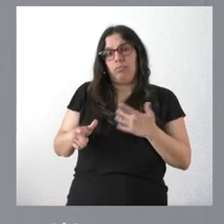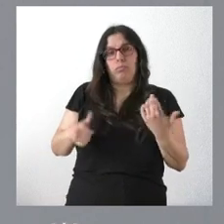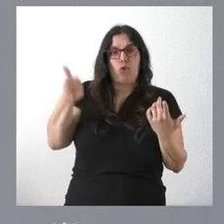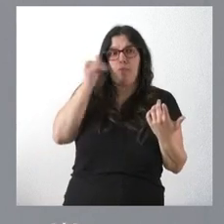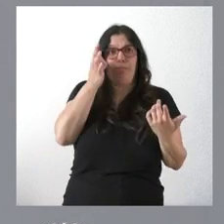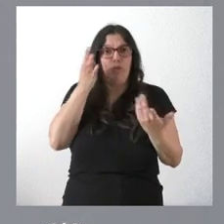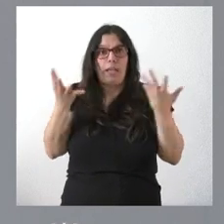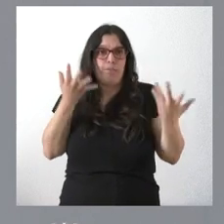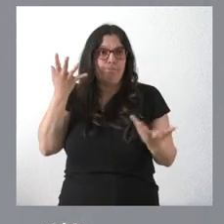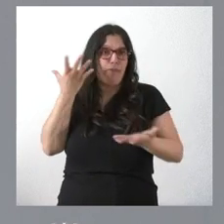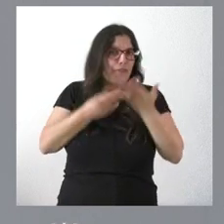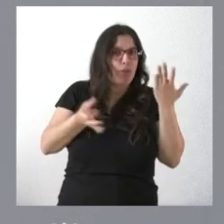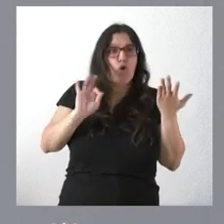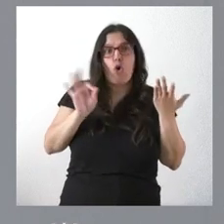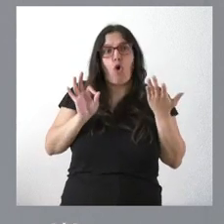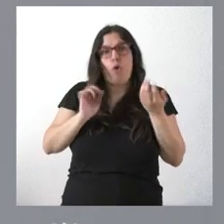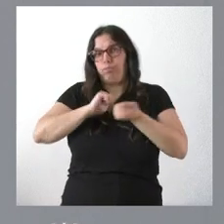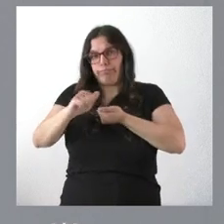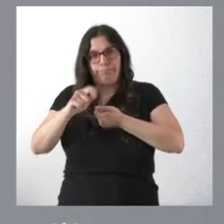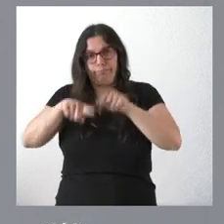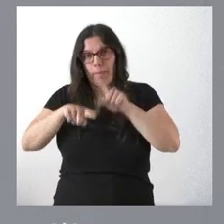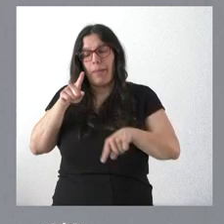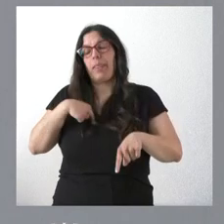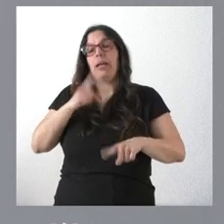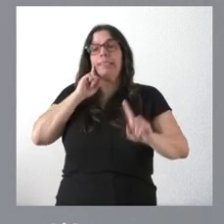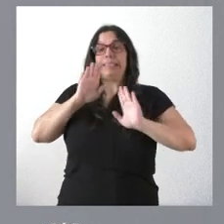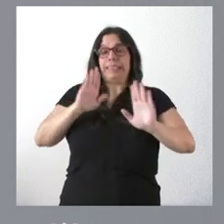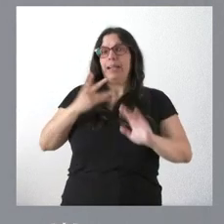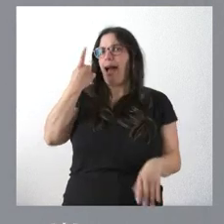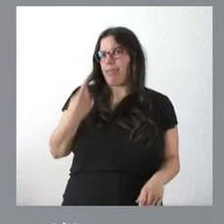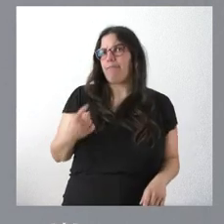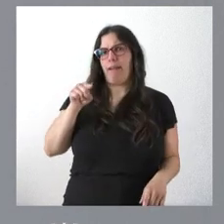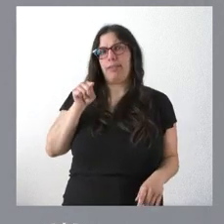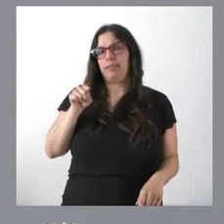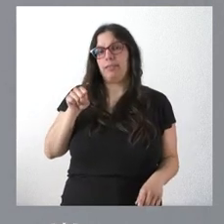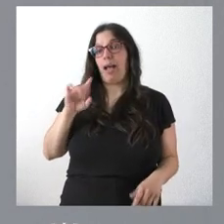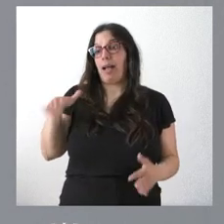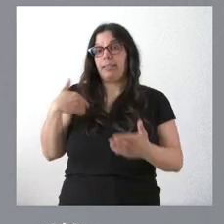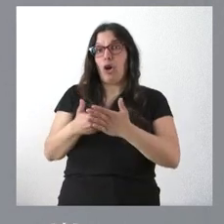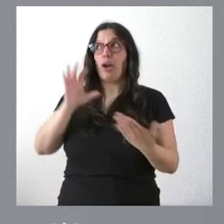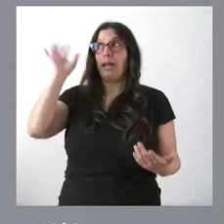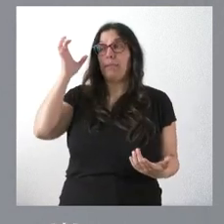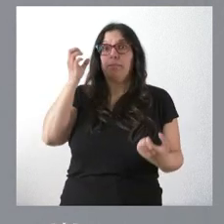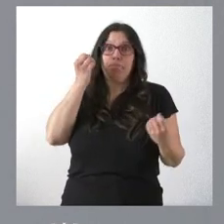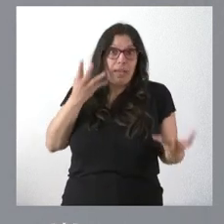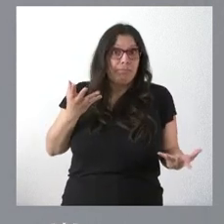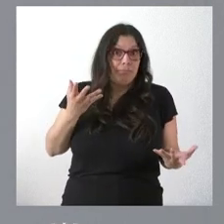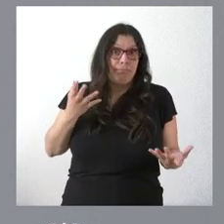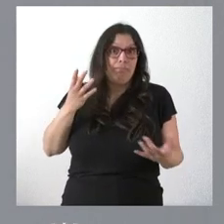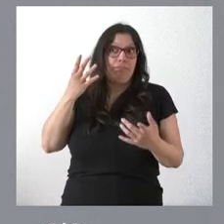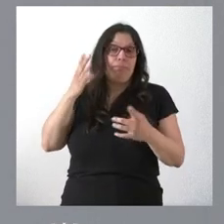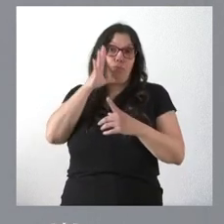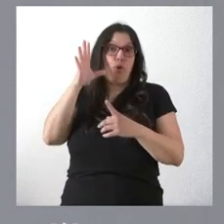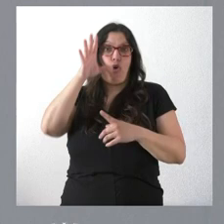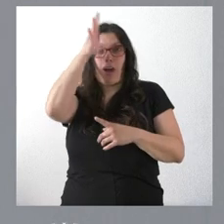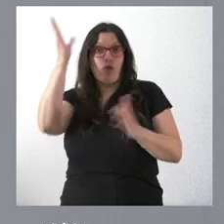hombres, y por tanto la prudencia siempre es necesaria. Afortunadamente, hasta hoy, pues la climatología ha venido acompañando, pero pasaremos momentos difíciles